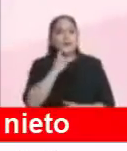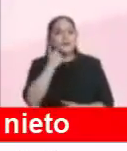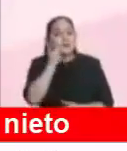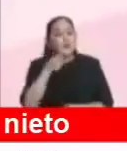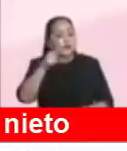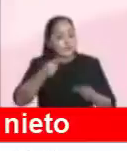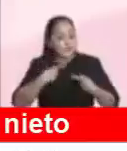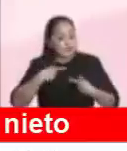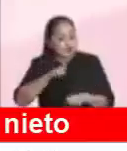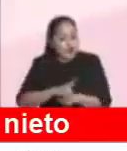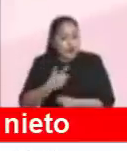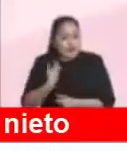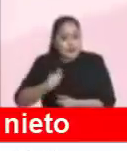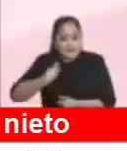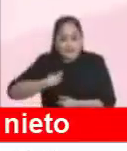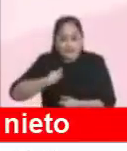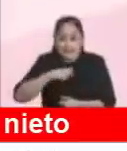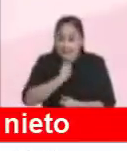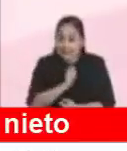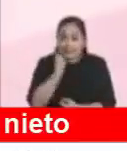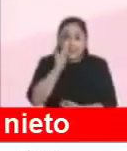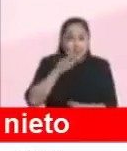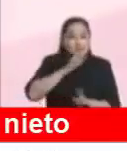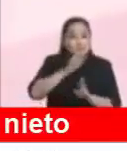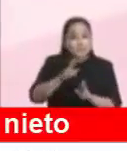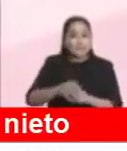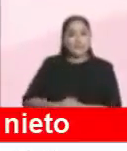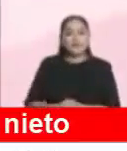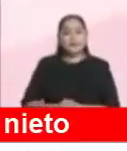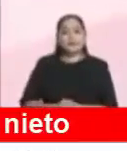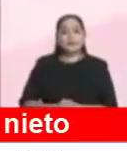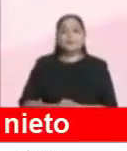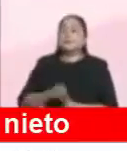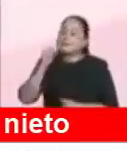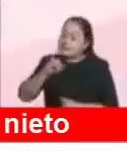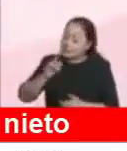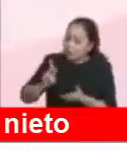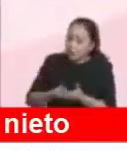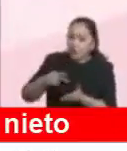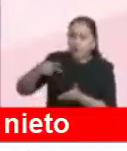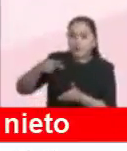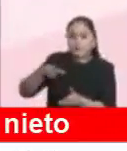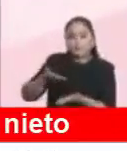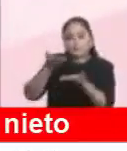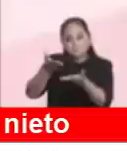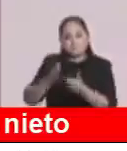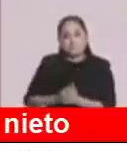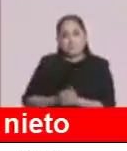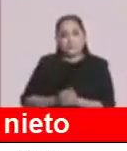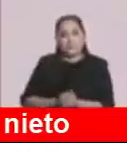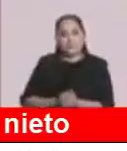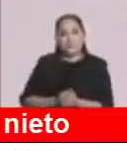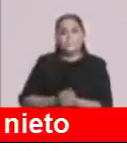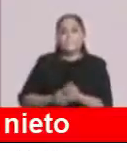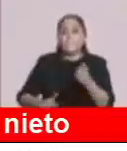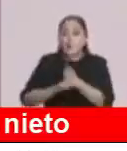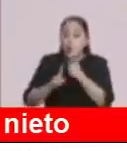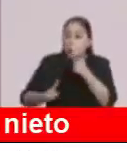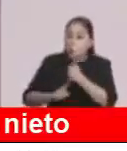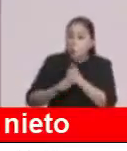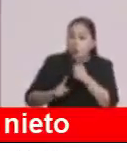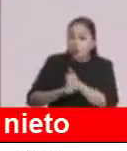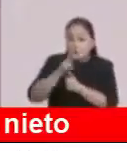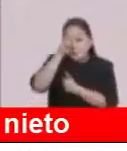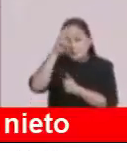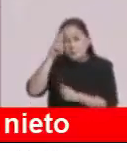hacer defensa a los señalamientos que le atacaban todos. Pues evidentemente la estrategia de Morena y de